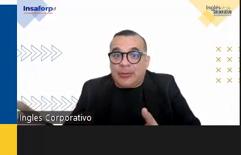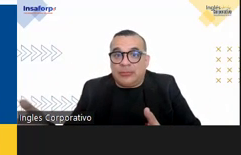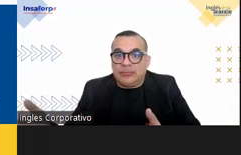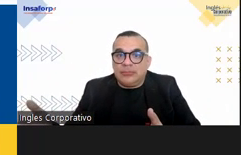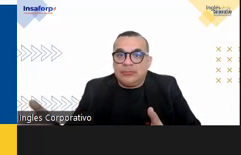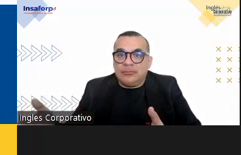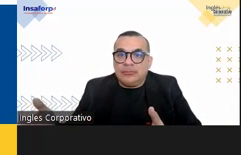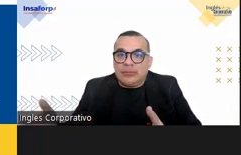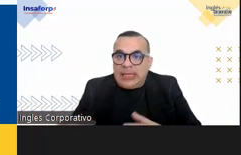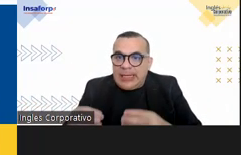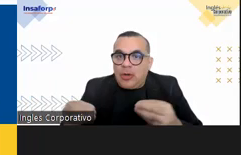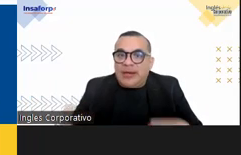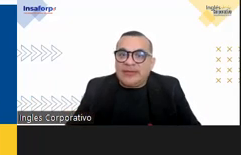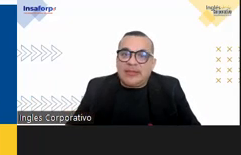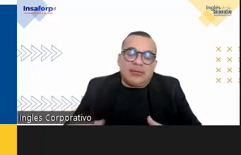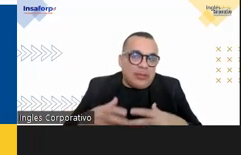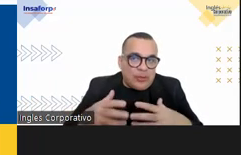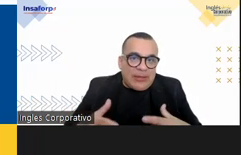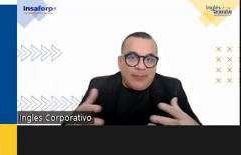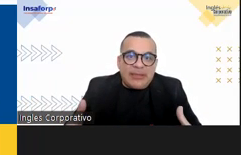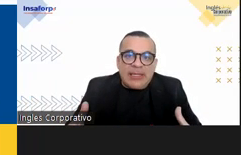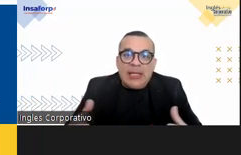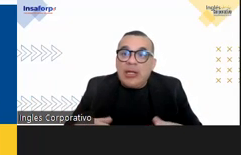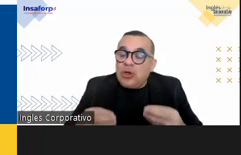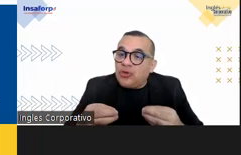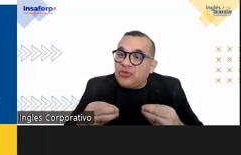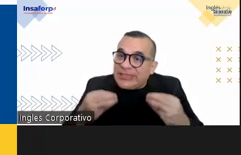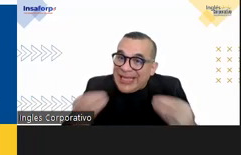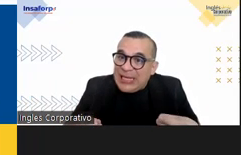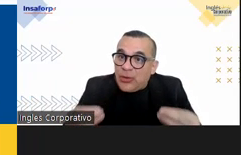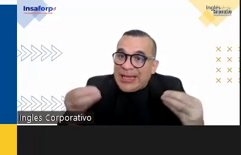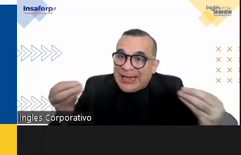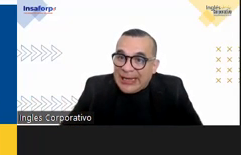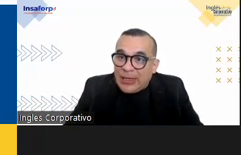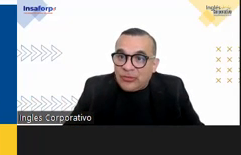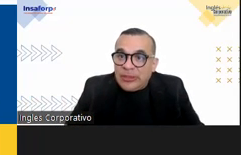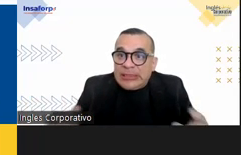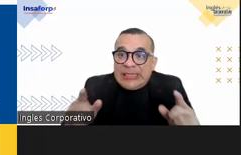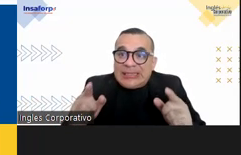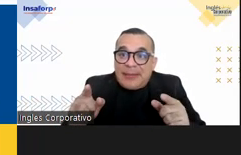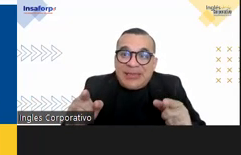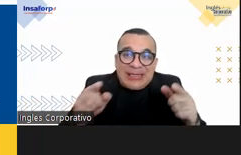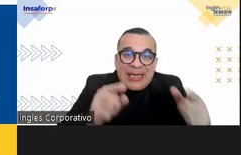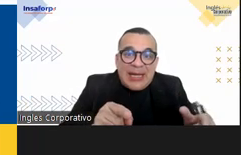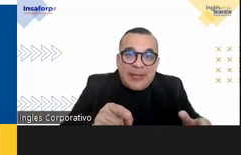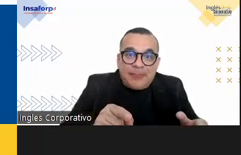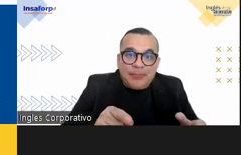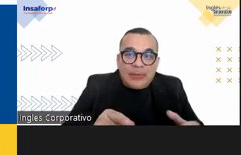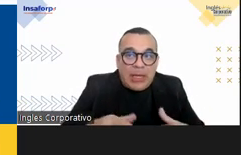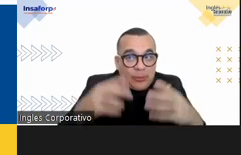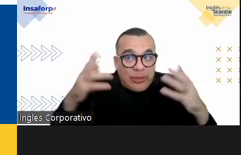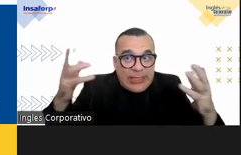muy claro. ¿Quiénes lo van a hacer? Indudablemente los técnicos encargados directamente del